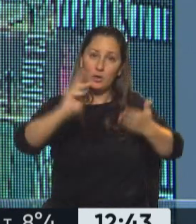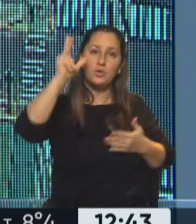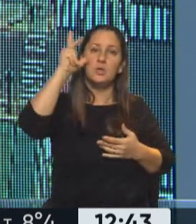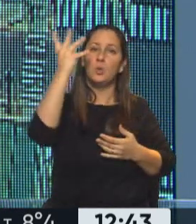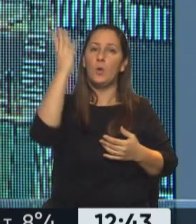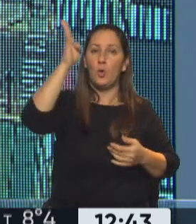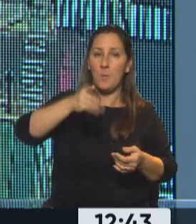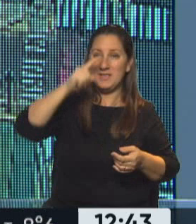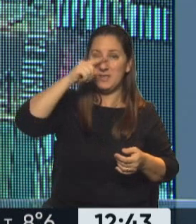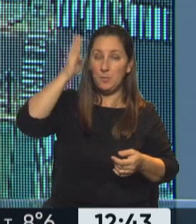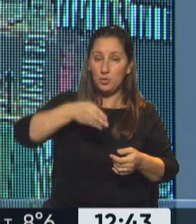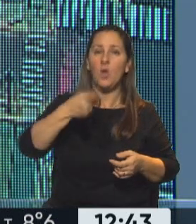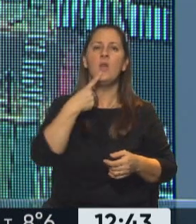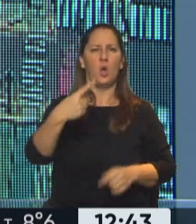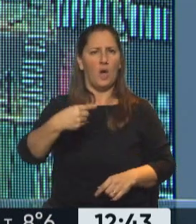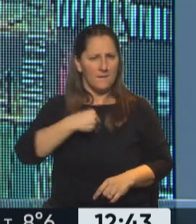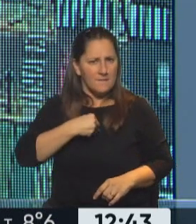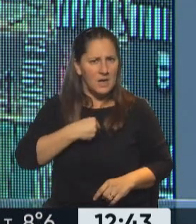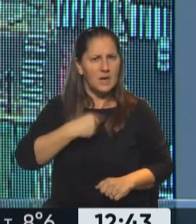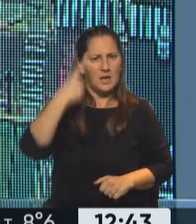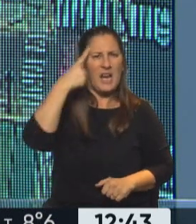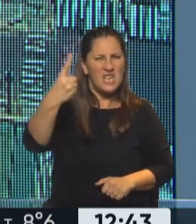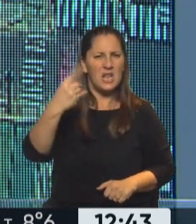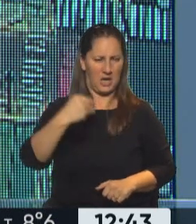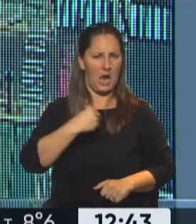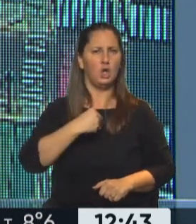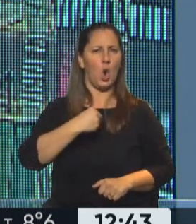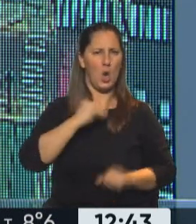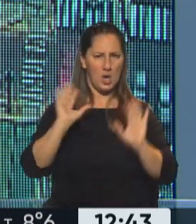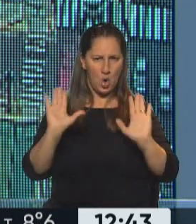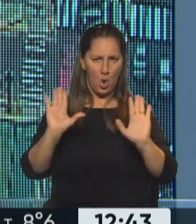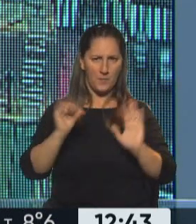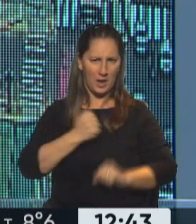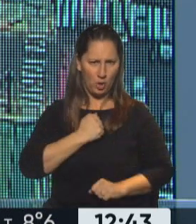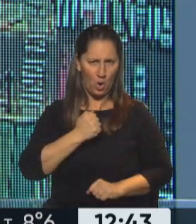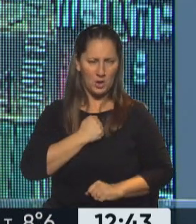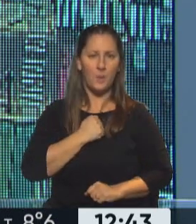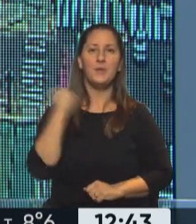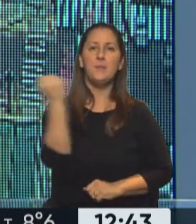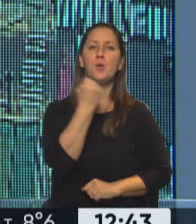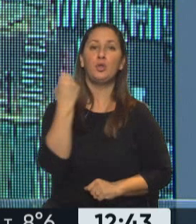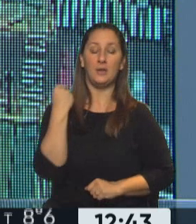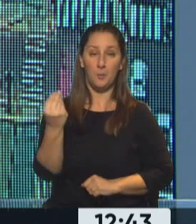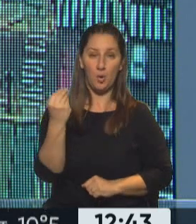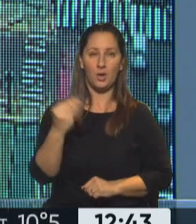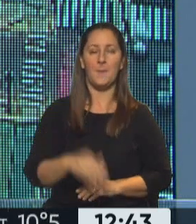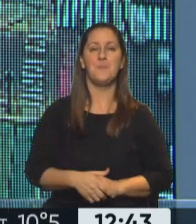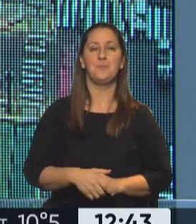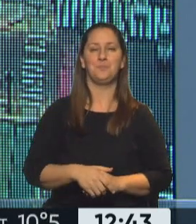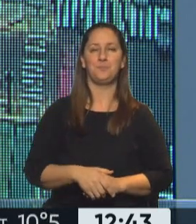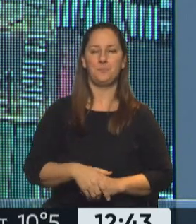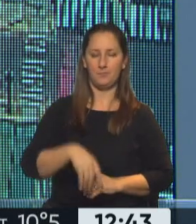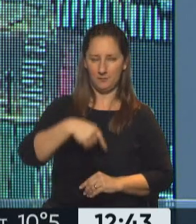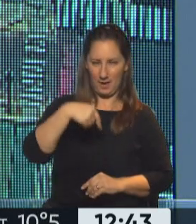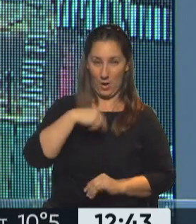84,7% dijo ser creyente católico. Esto es muy importante. Claro. ¿Por qué es muy importante? Porque esto que viene